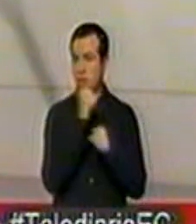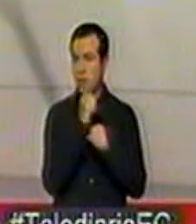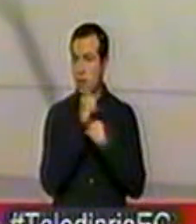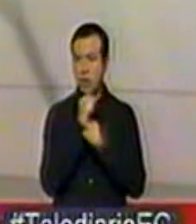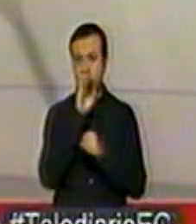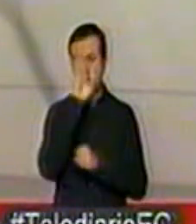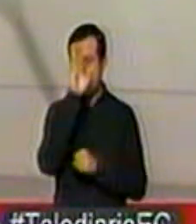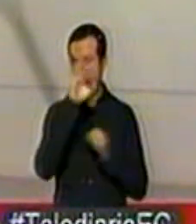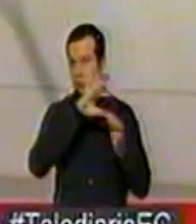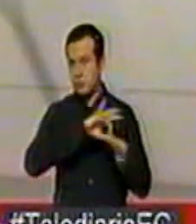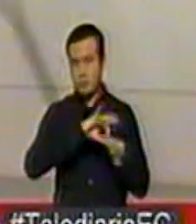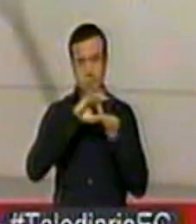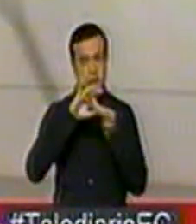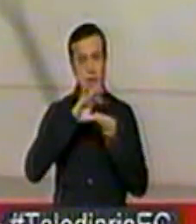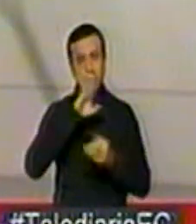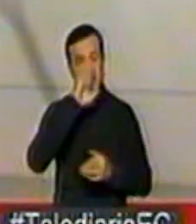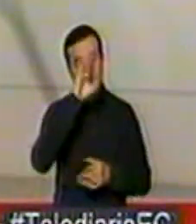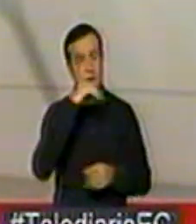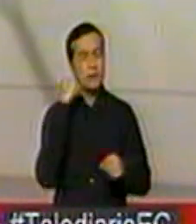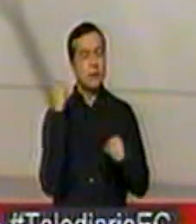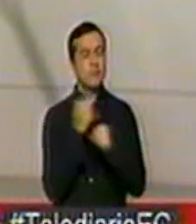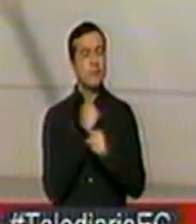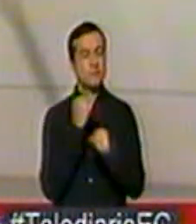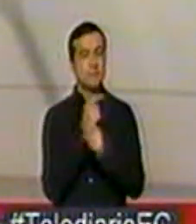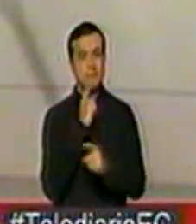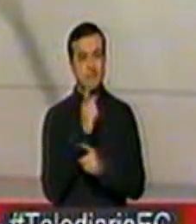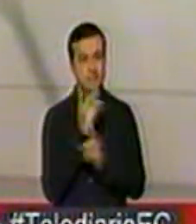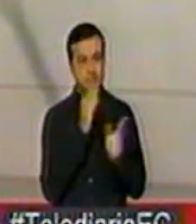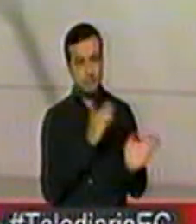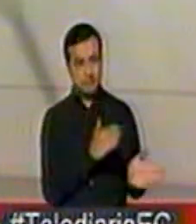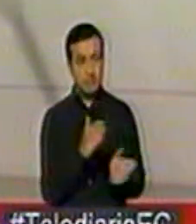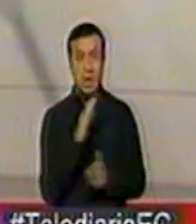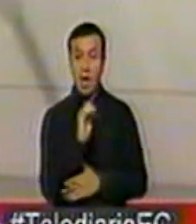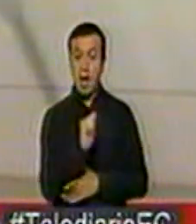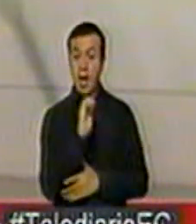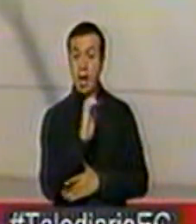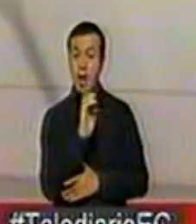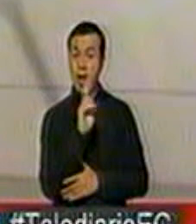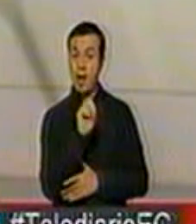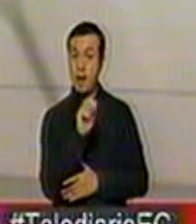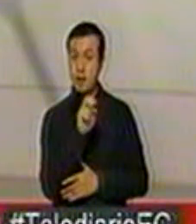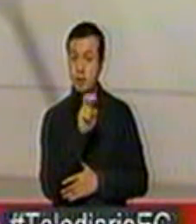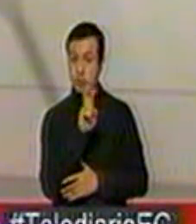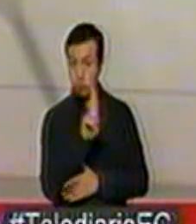ellos, permanentemente diría yo. El ACNUR y la OIM